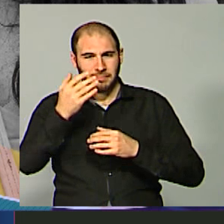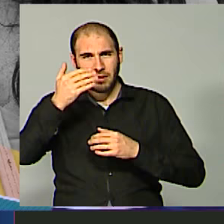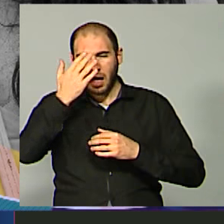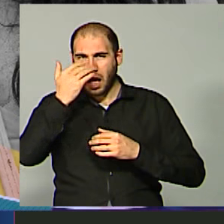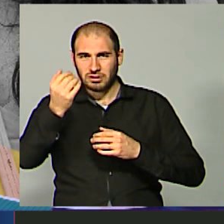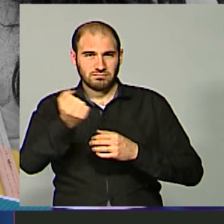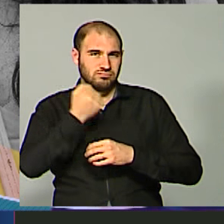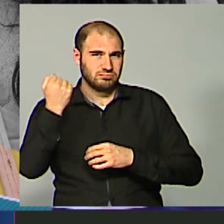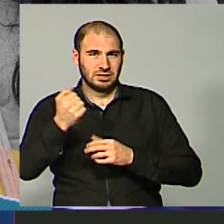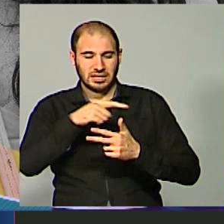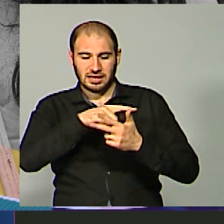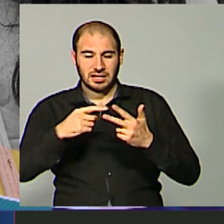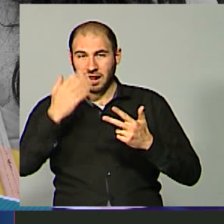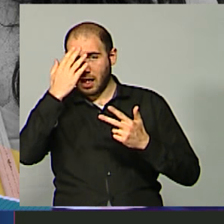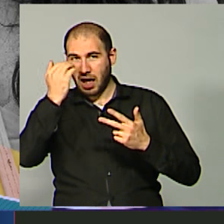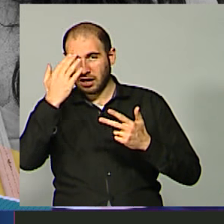de tres actores muy